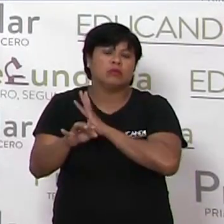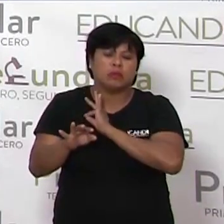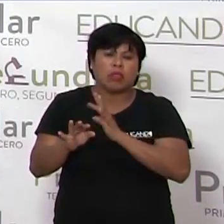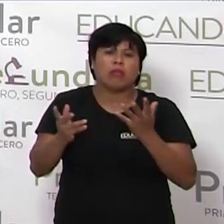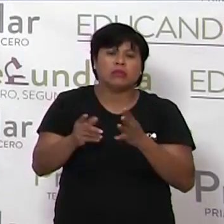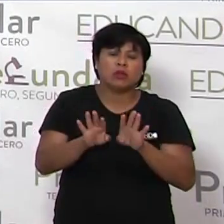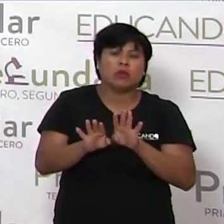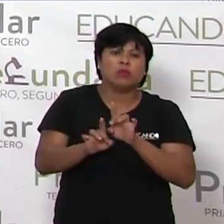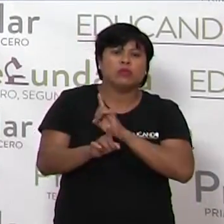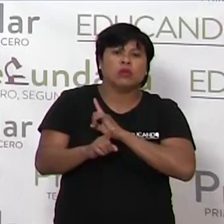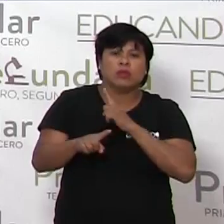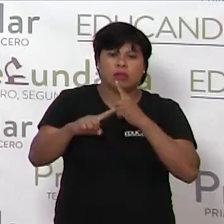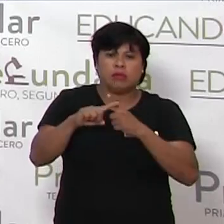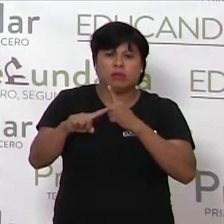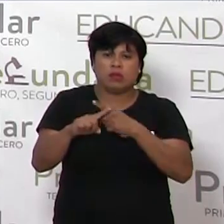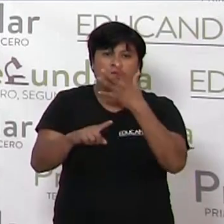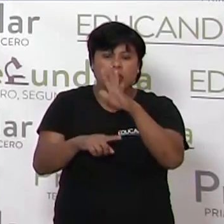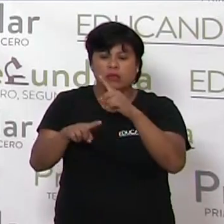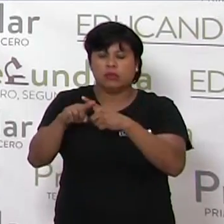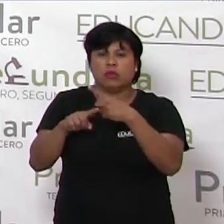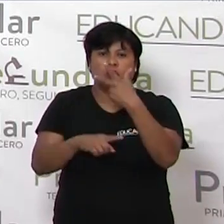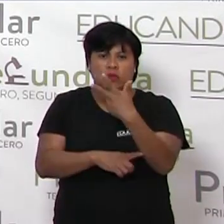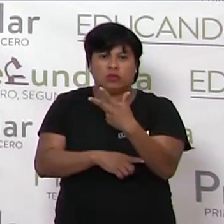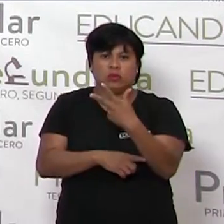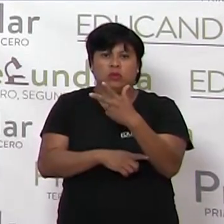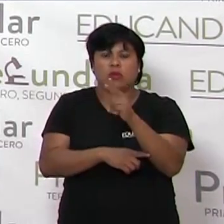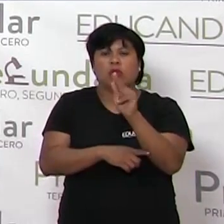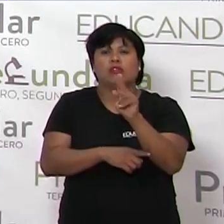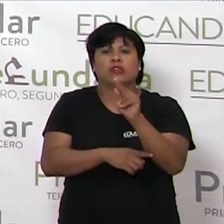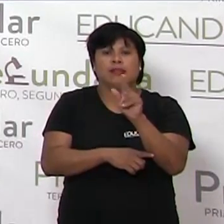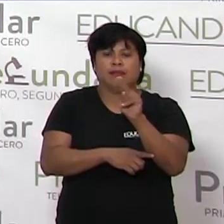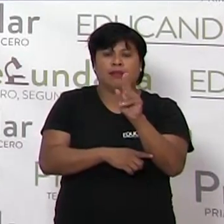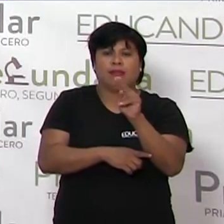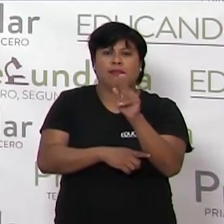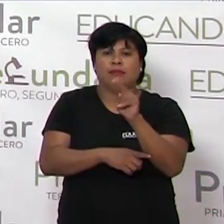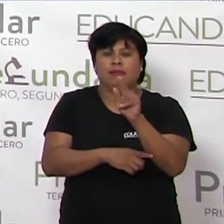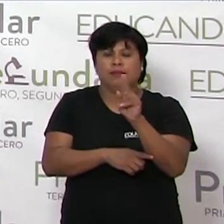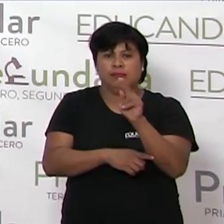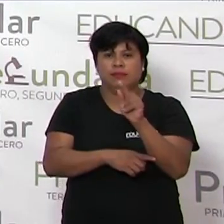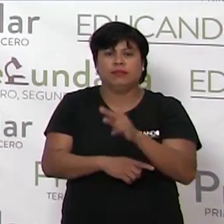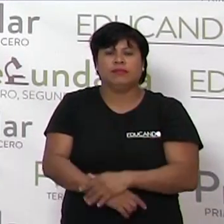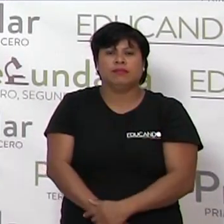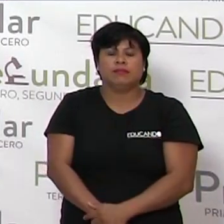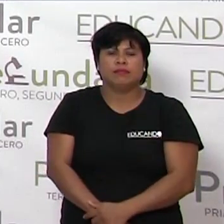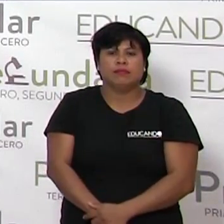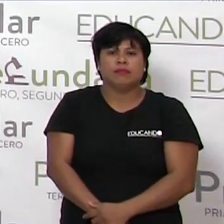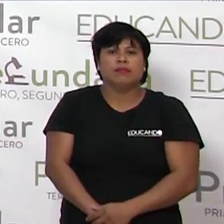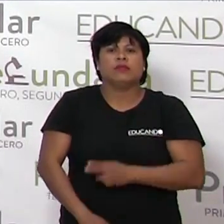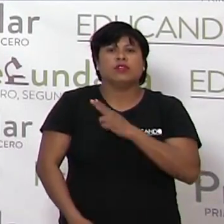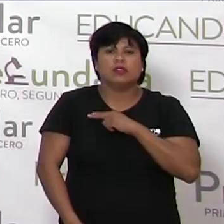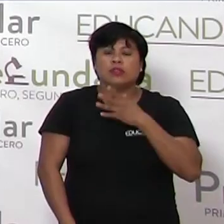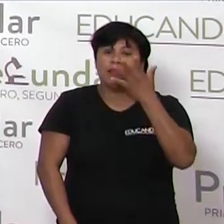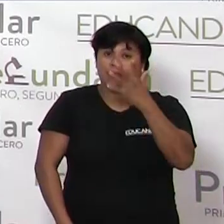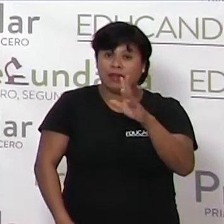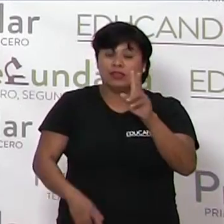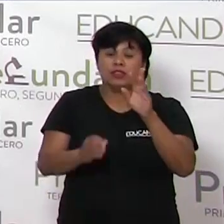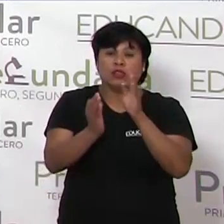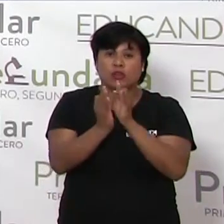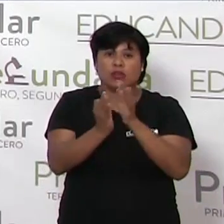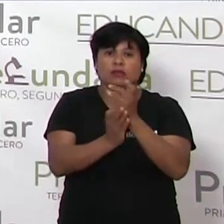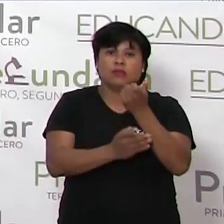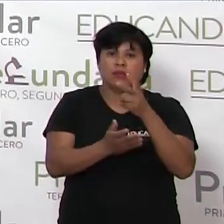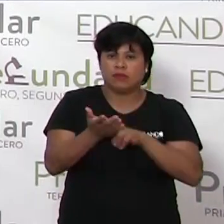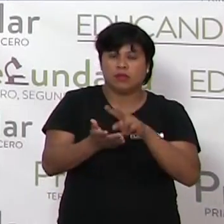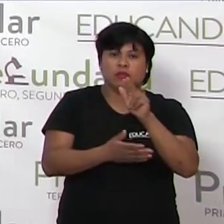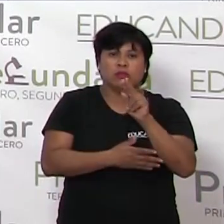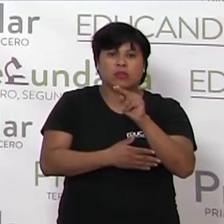lo podemos calcular inmediatamente. 10 por 8, pues son 80. Ya tenemos que 10